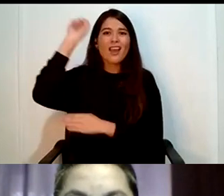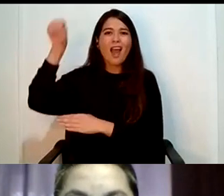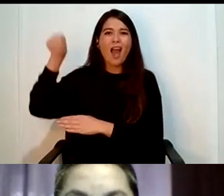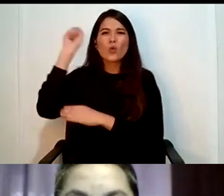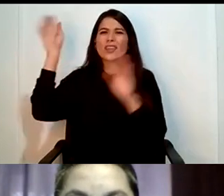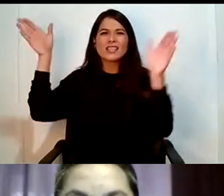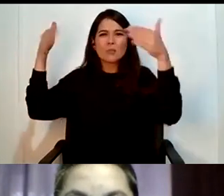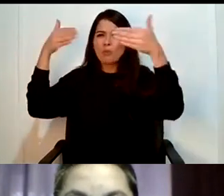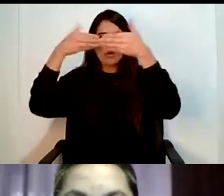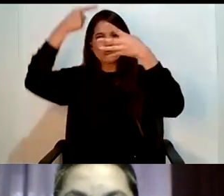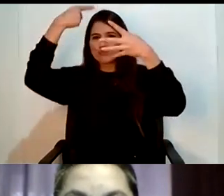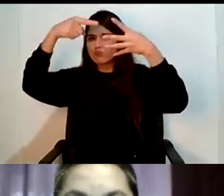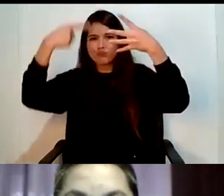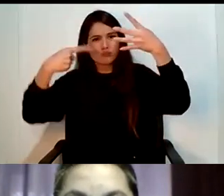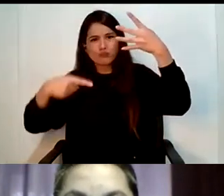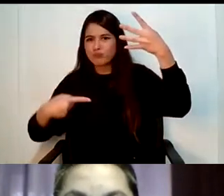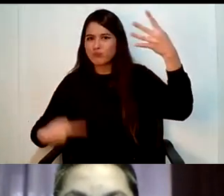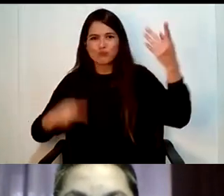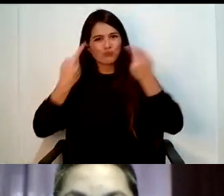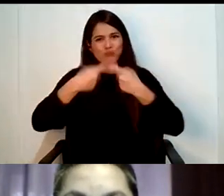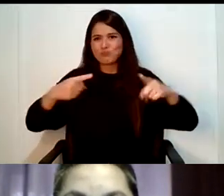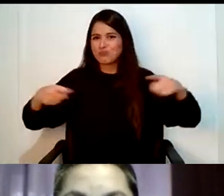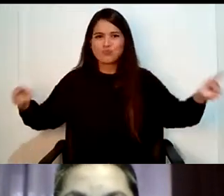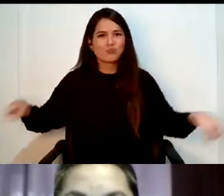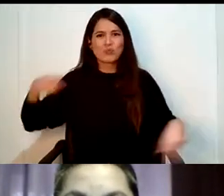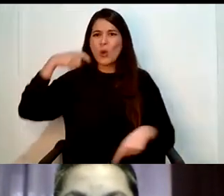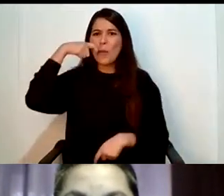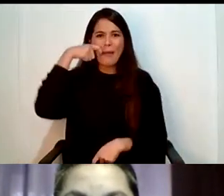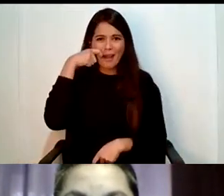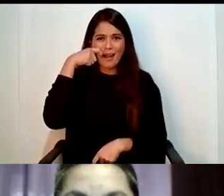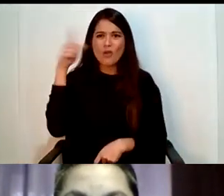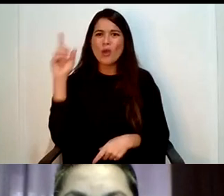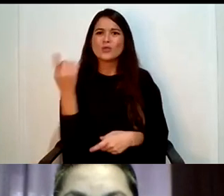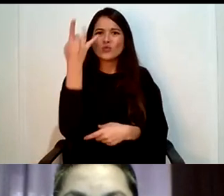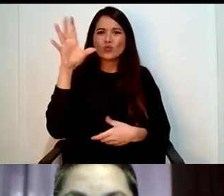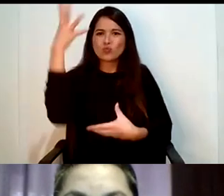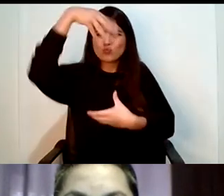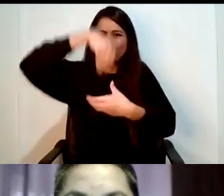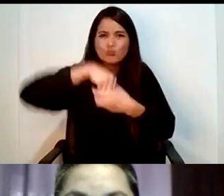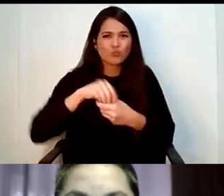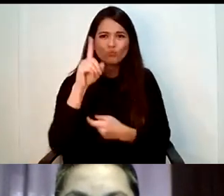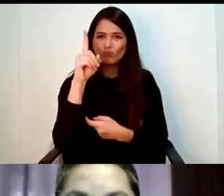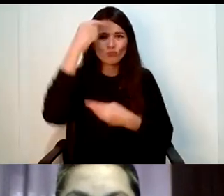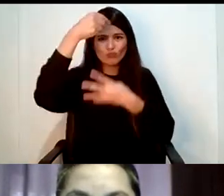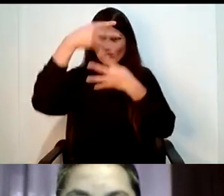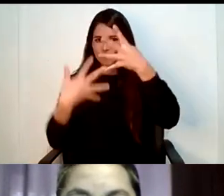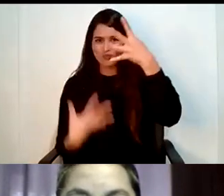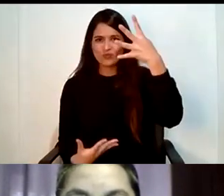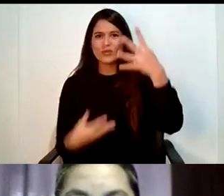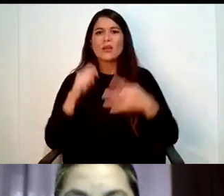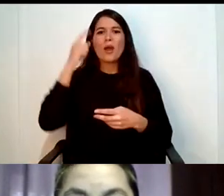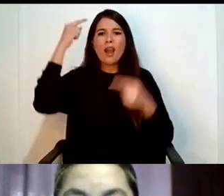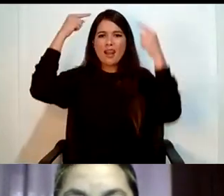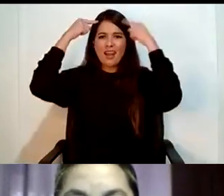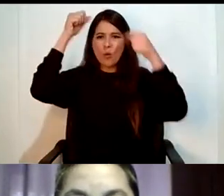en plural, enfatizando esa diversidad humana que últimamente se ha revestido de significantes como la